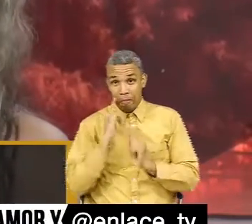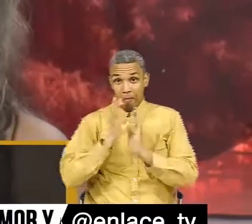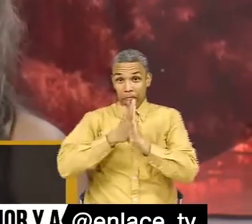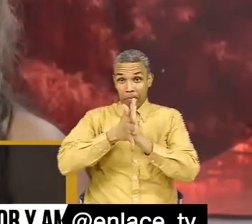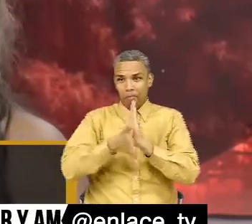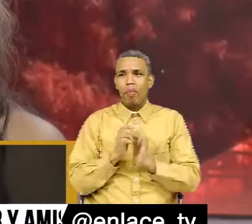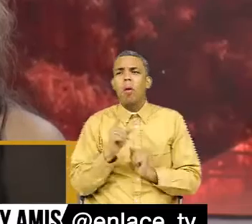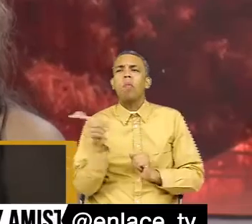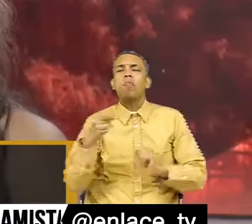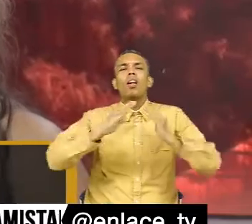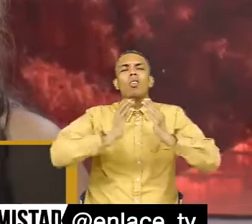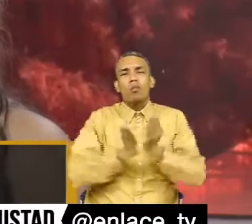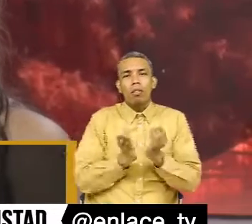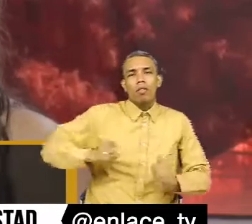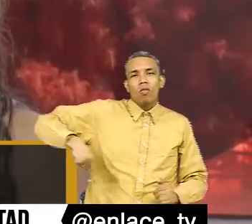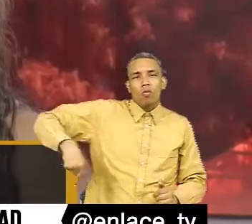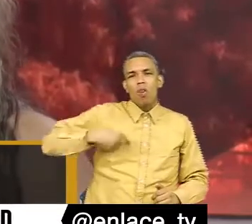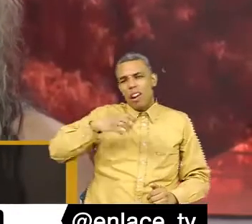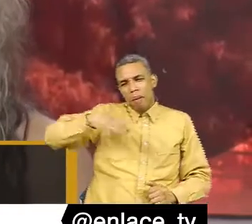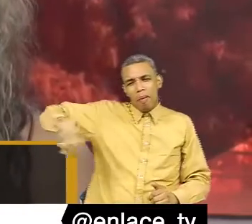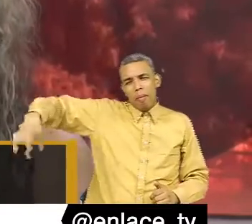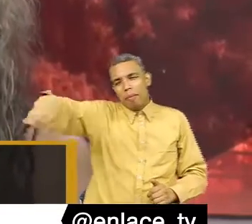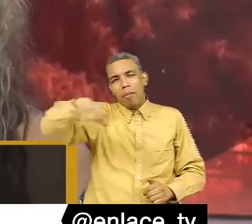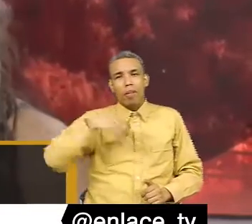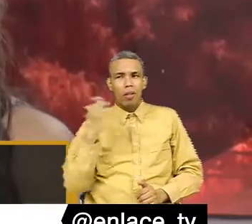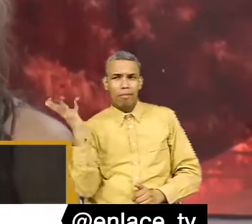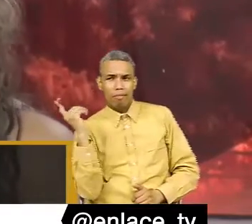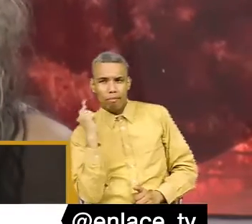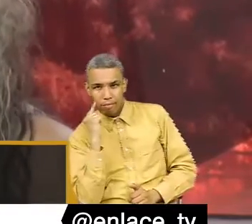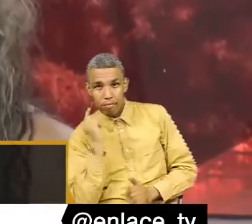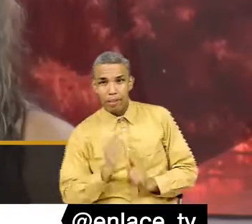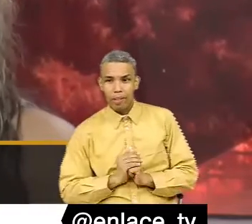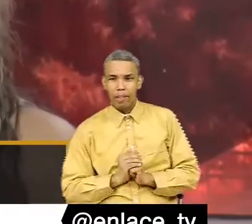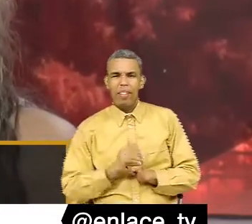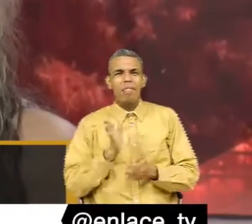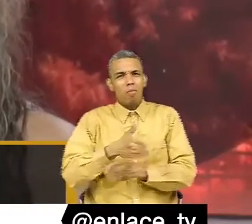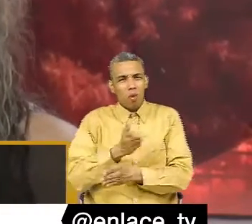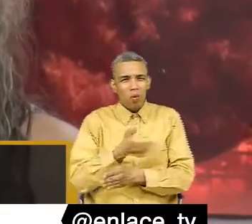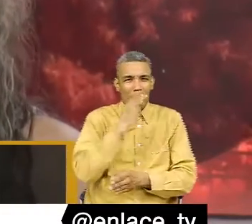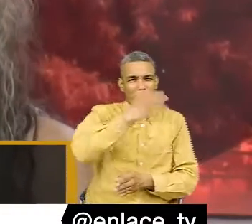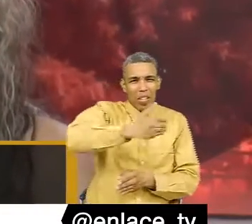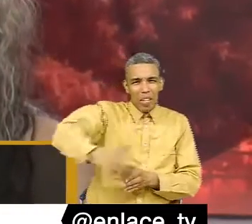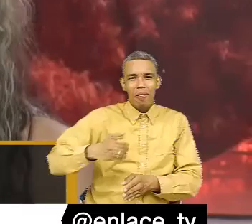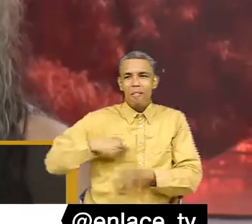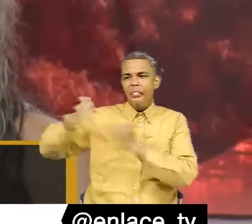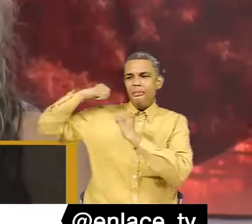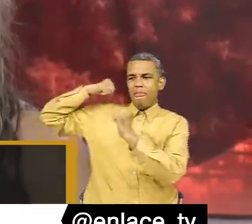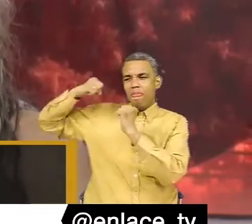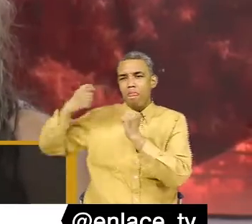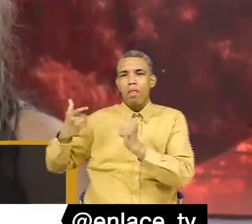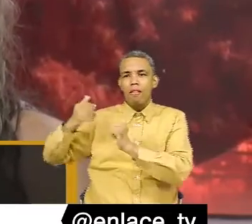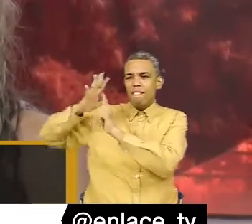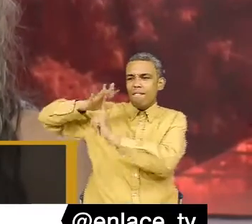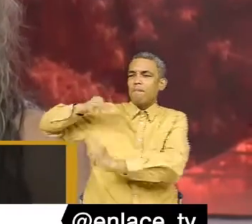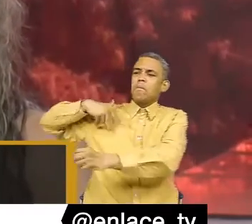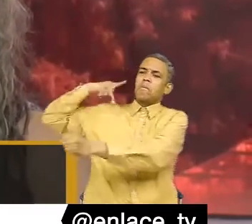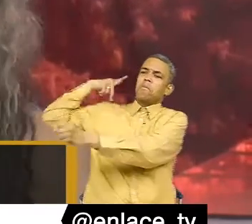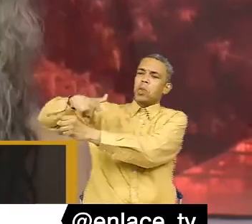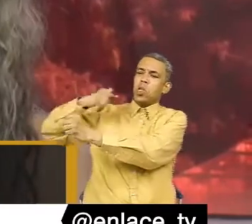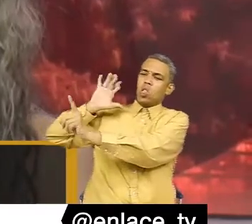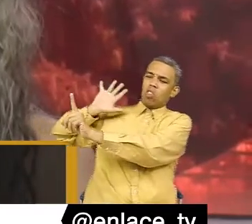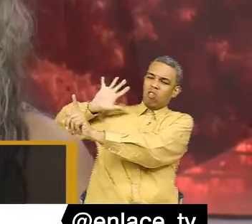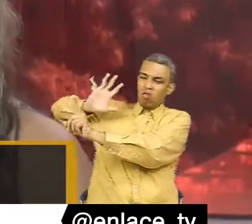previniendo que se nos presenten. También hacer un llamado a los padres de familia y a la comunidad en general. Es súper importante entender